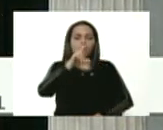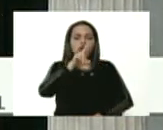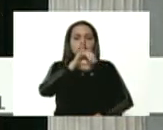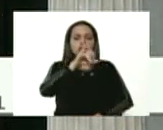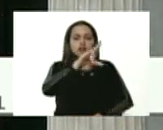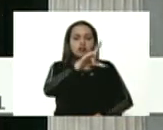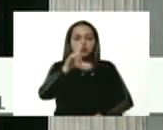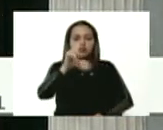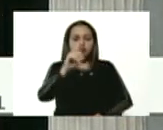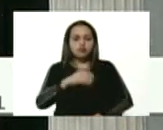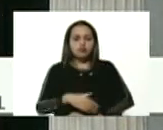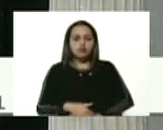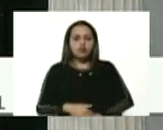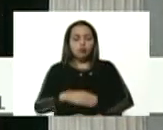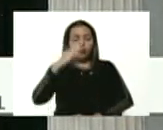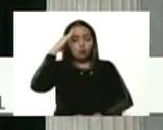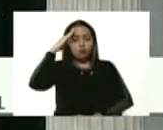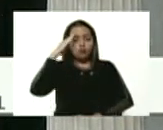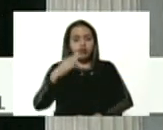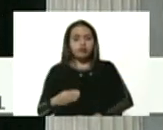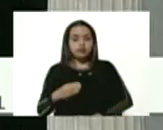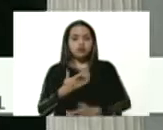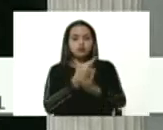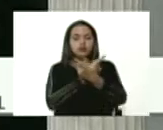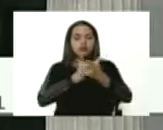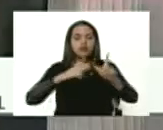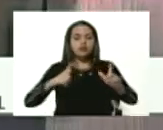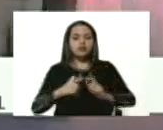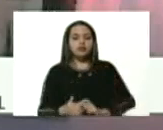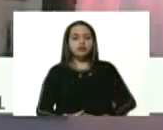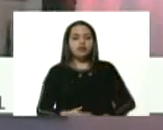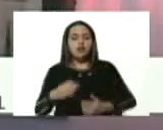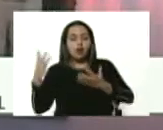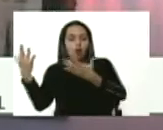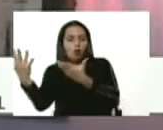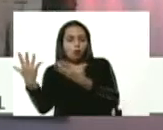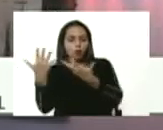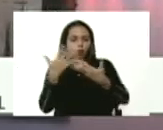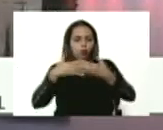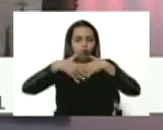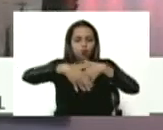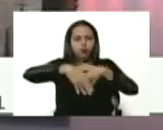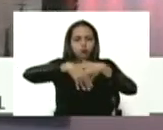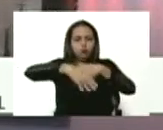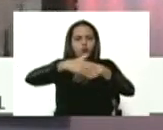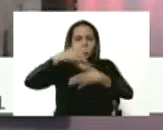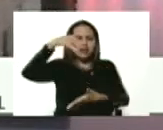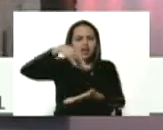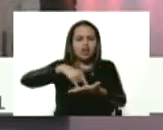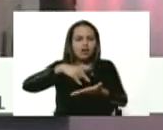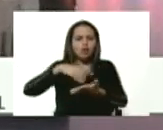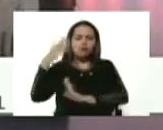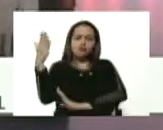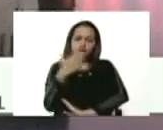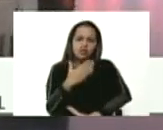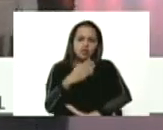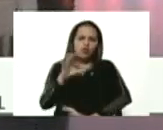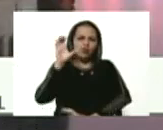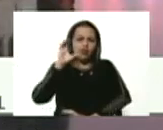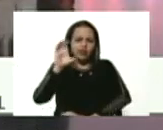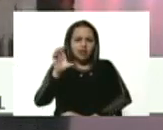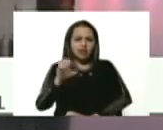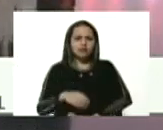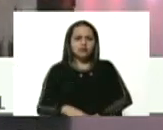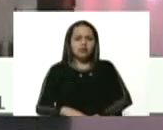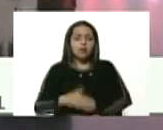Cuando los ejércitos libertadores llegan a Carabobo, llegan con un Estado, llegan con